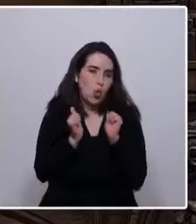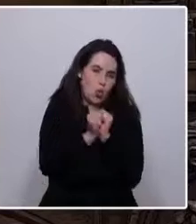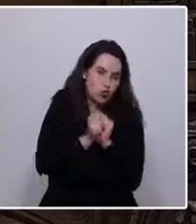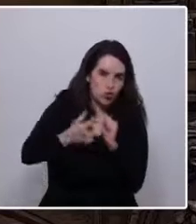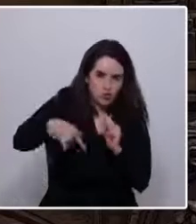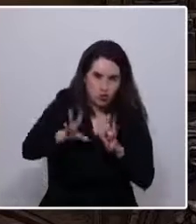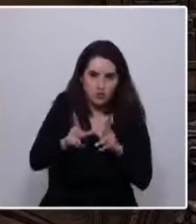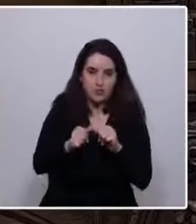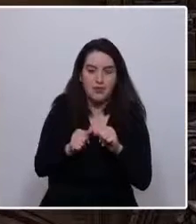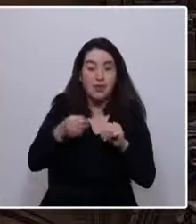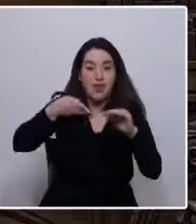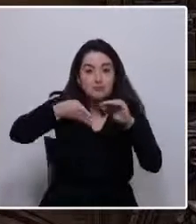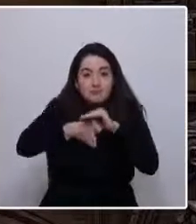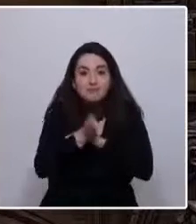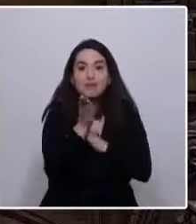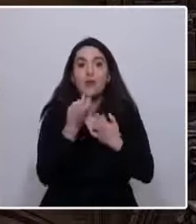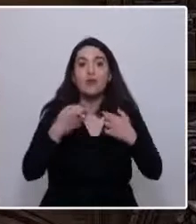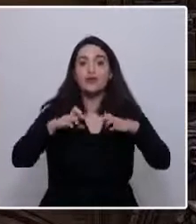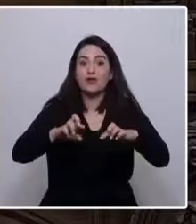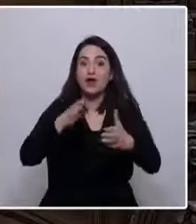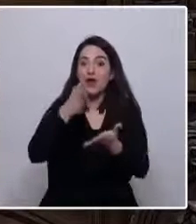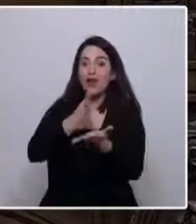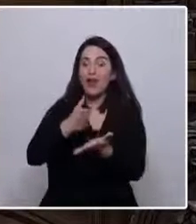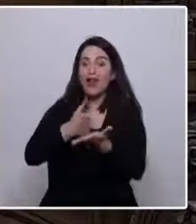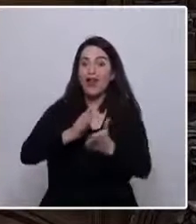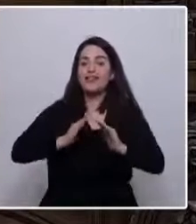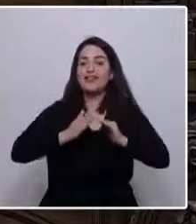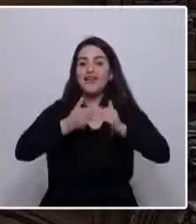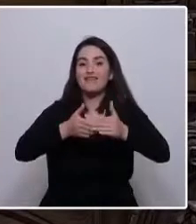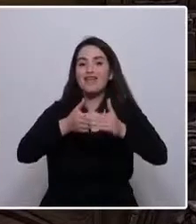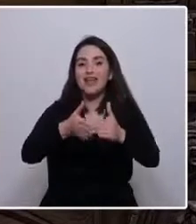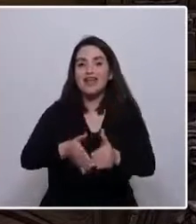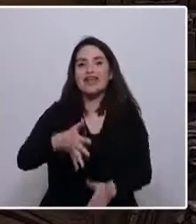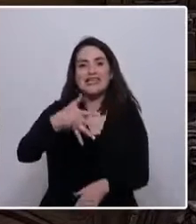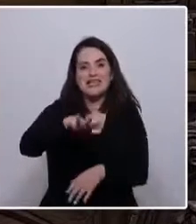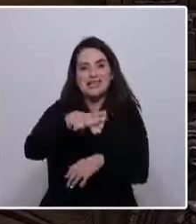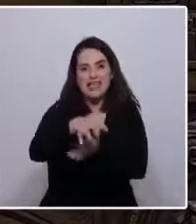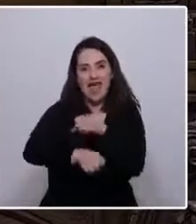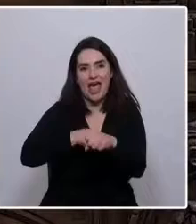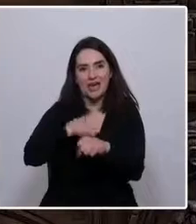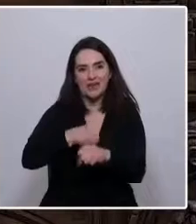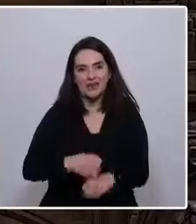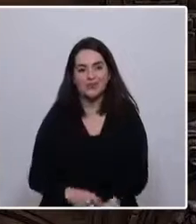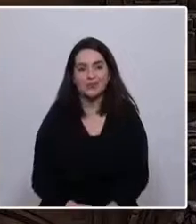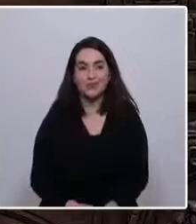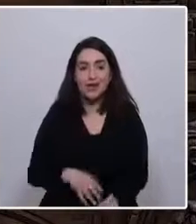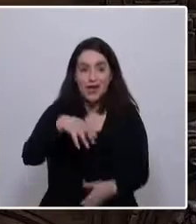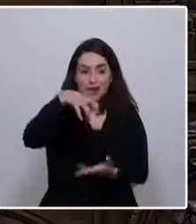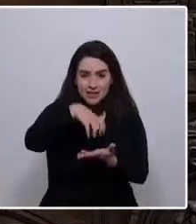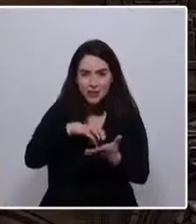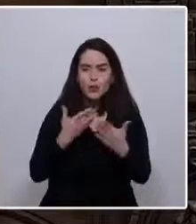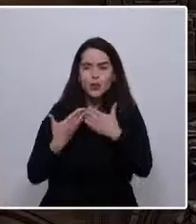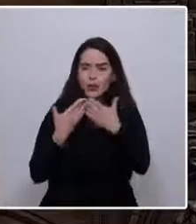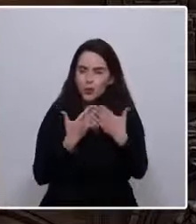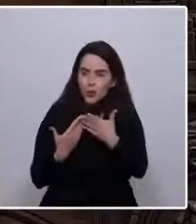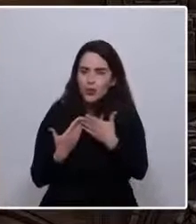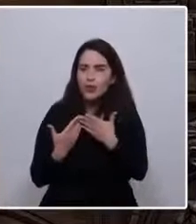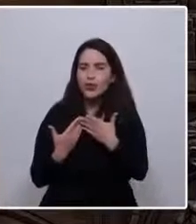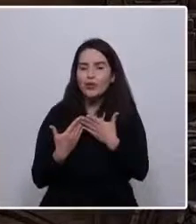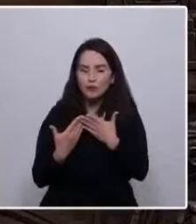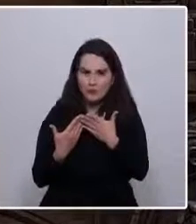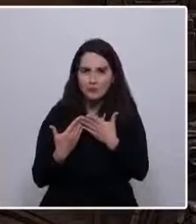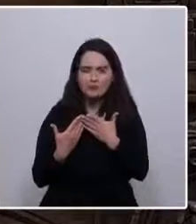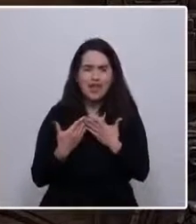ingresar a la escuela naval con 15 años de edad un centro de estudios de particular